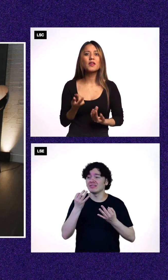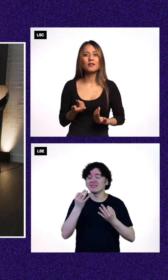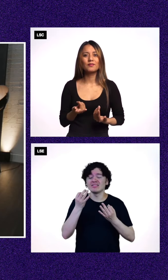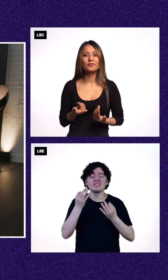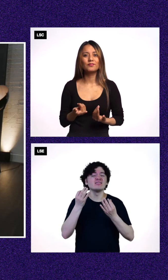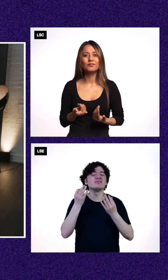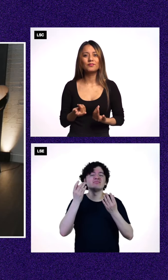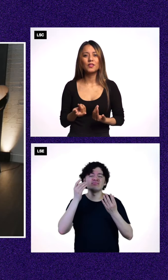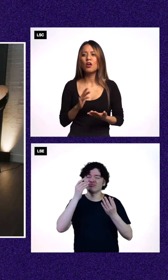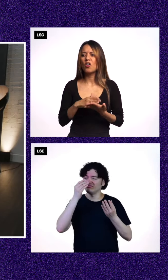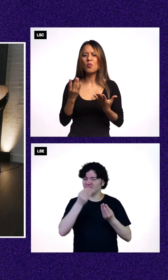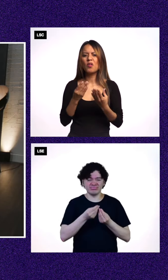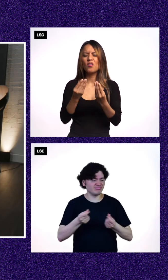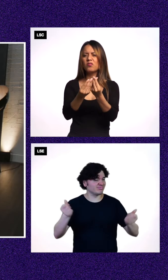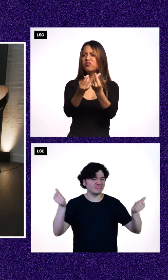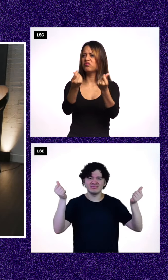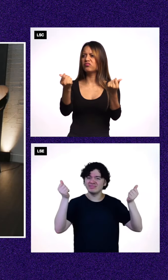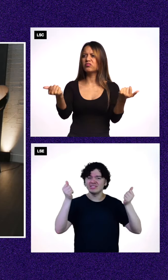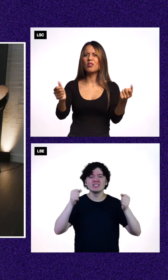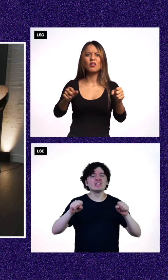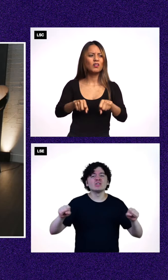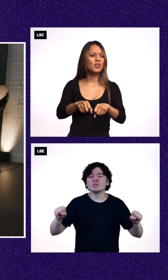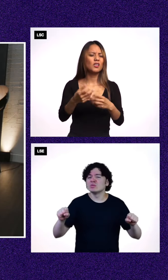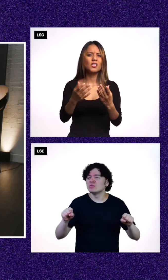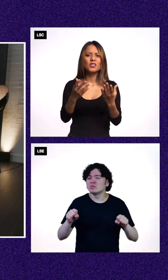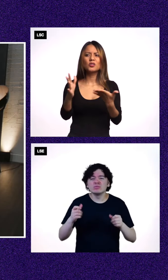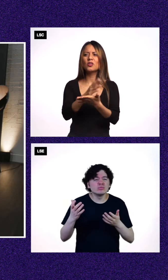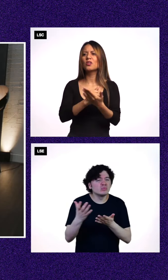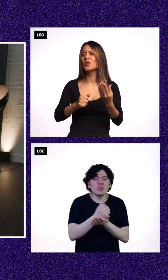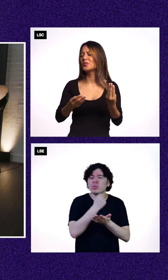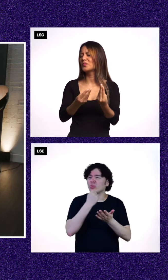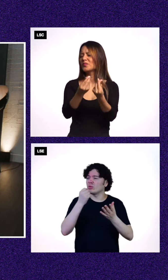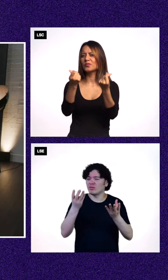interior. En realidad, es la verbalización de lo que está ocurriendo por dentro.